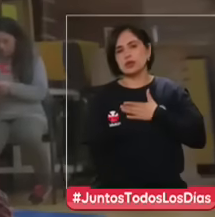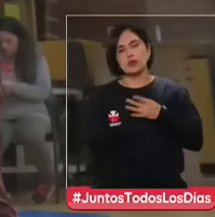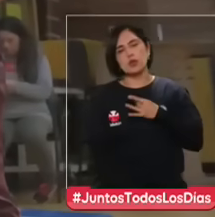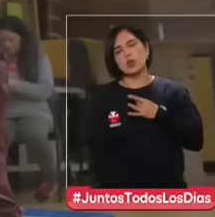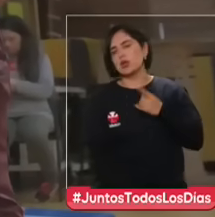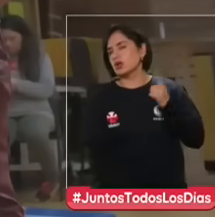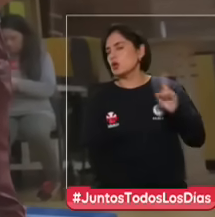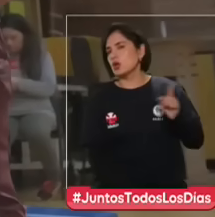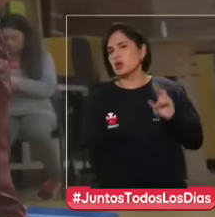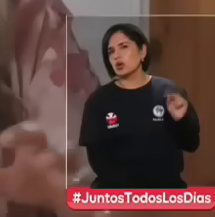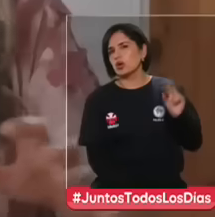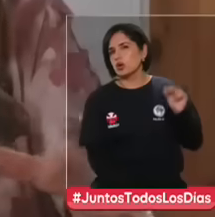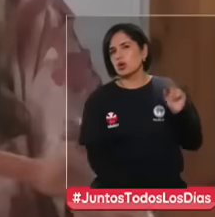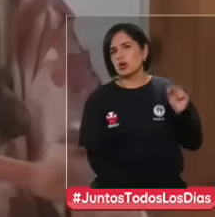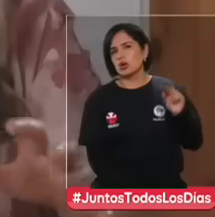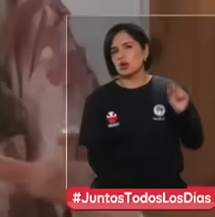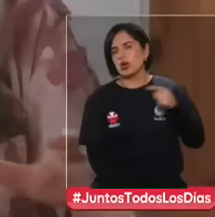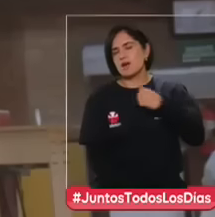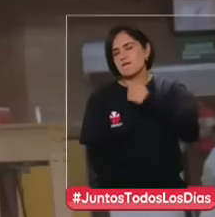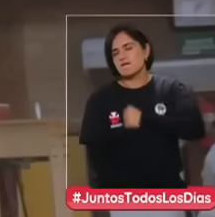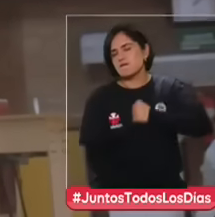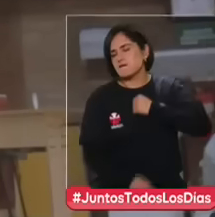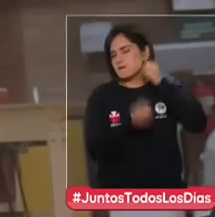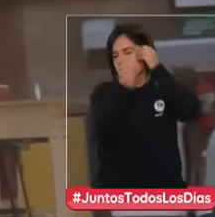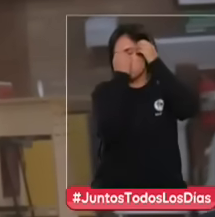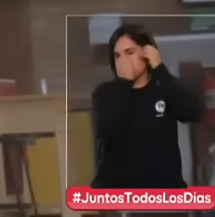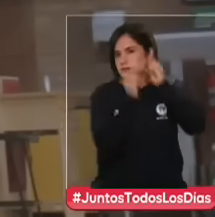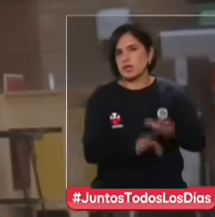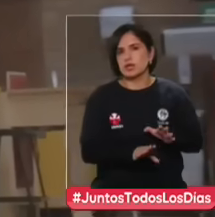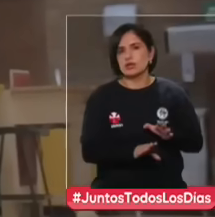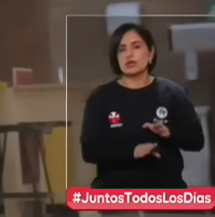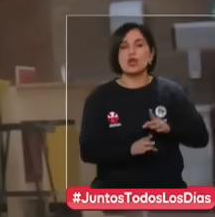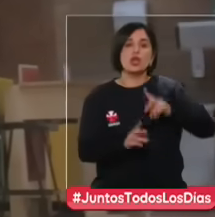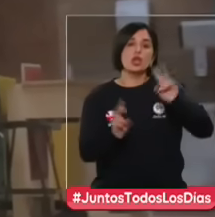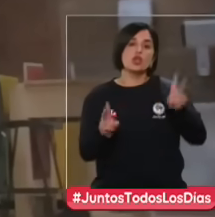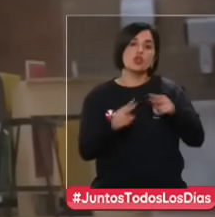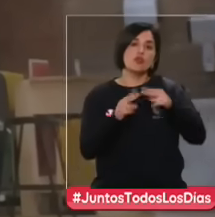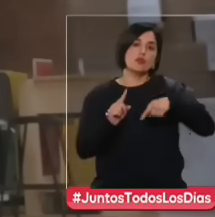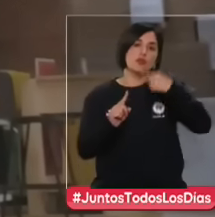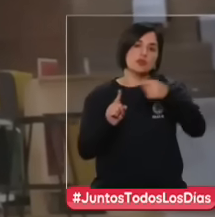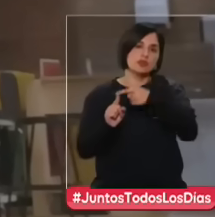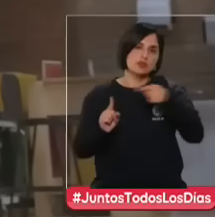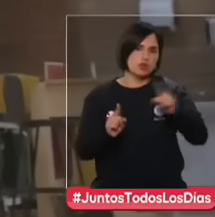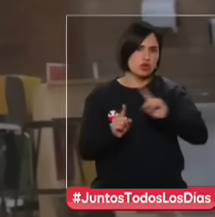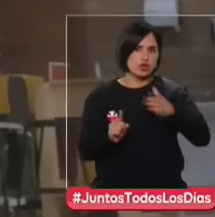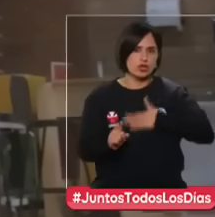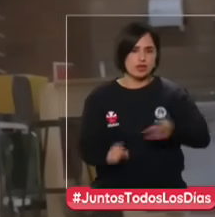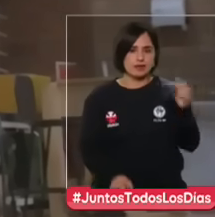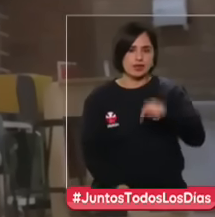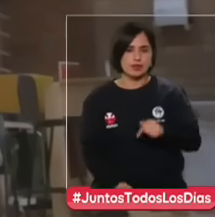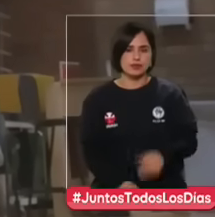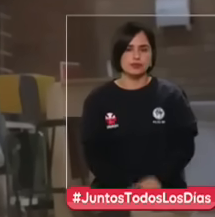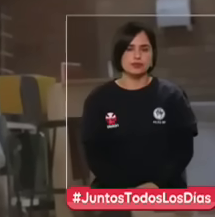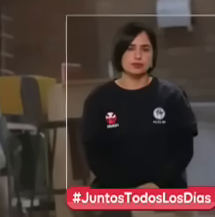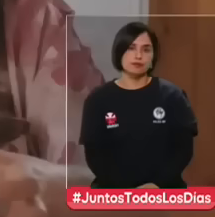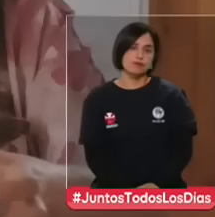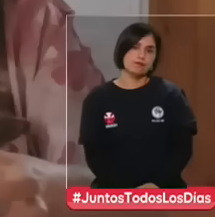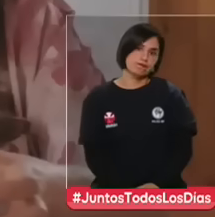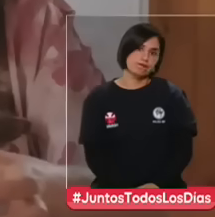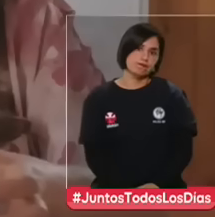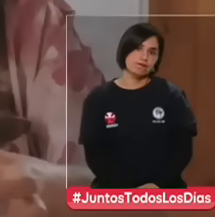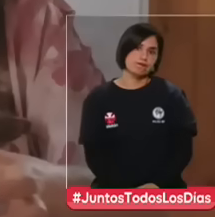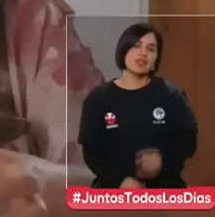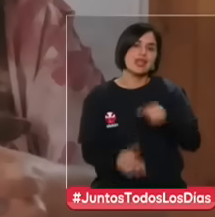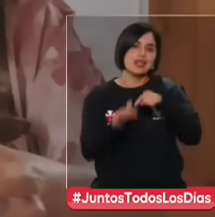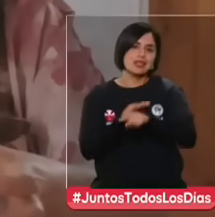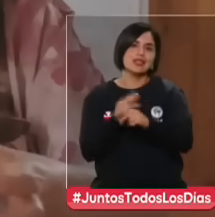Déjeme, que ya no me hagan nada, que estoy aburrida. Que... Nos vemos la otra semana. ¿No quiere venir? Y ahí donde uno, estando dentro